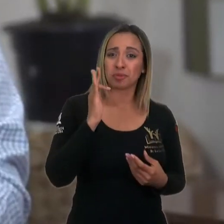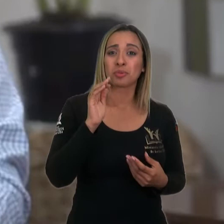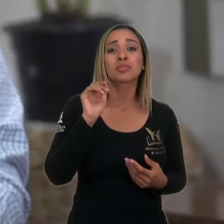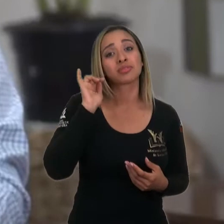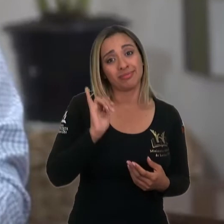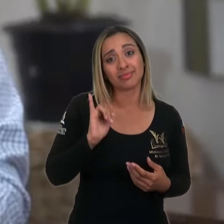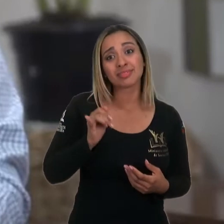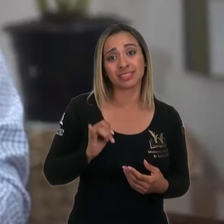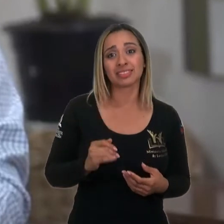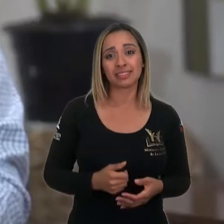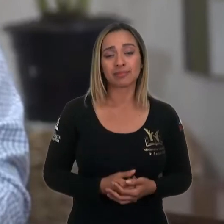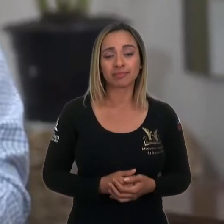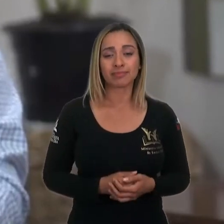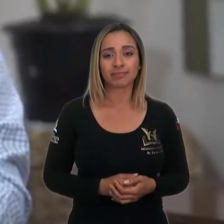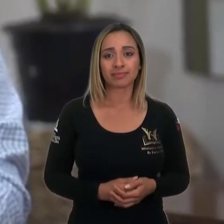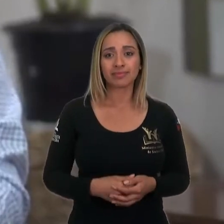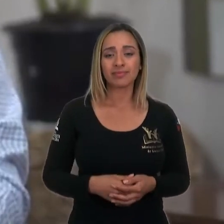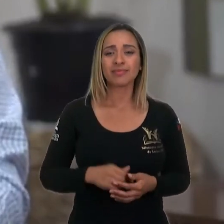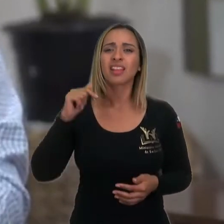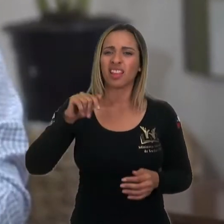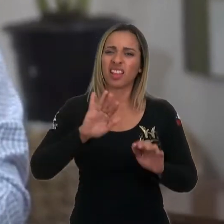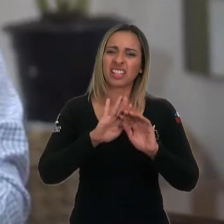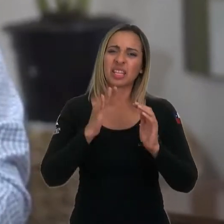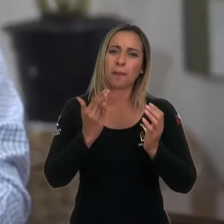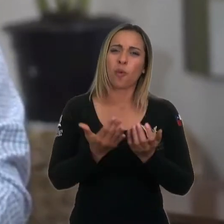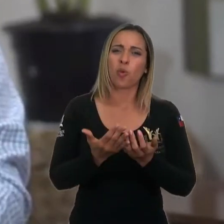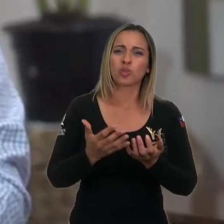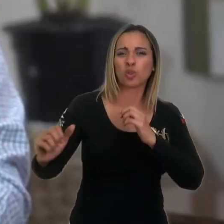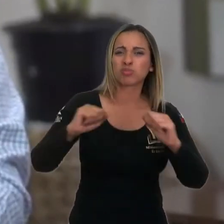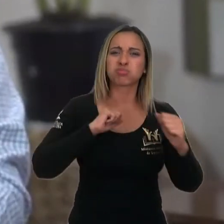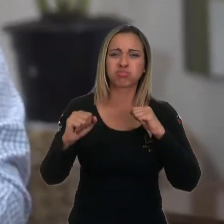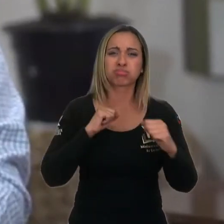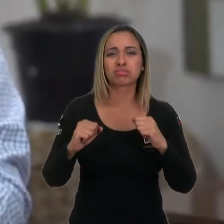En este momento, en que el mundo está siendo sacudido,